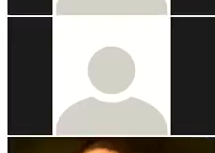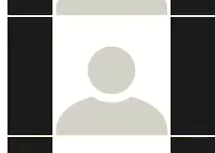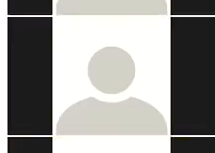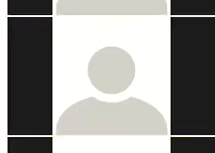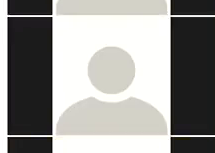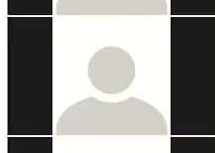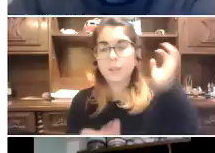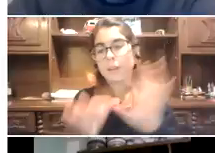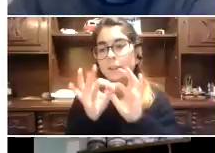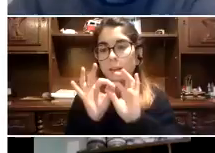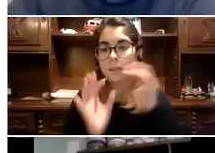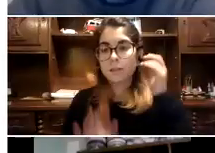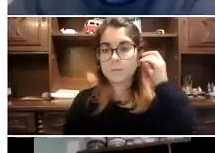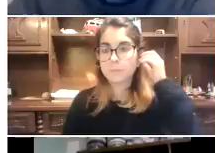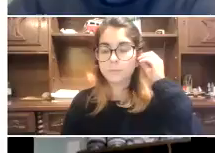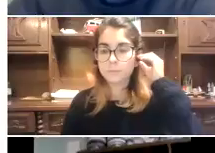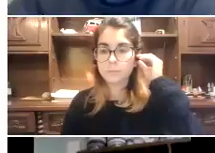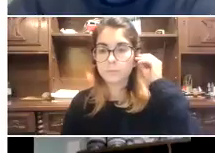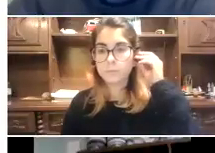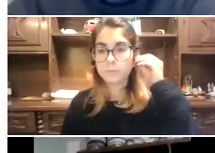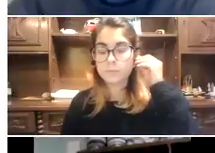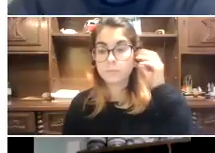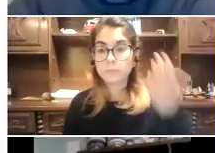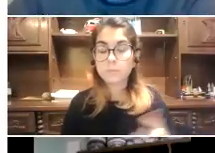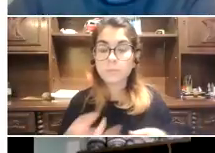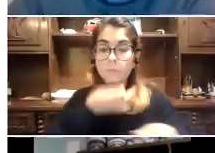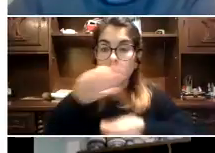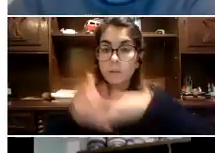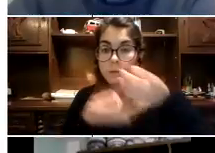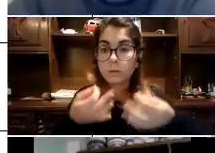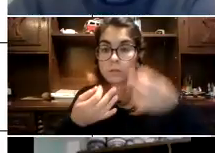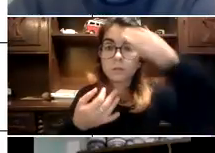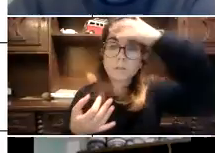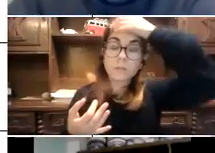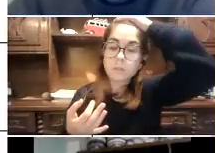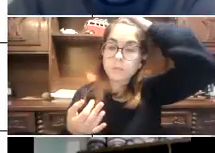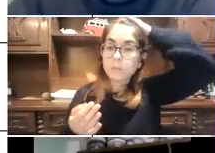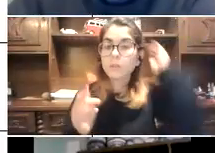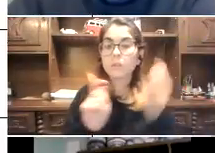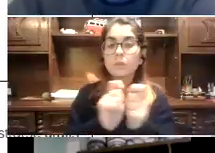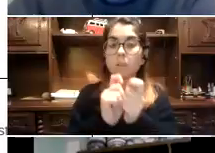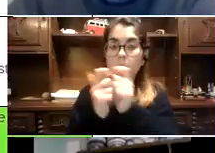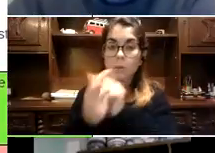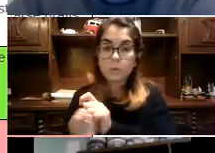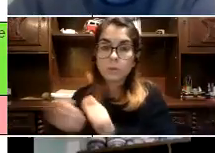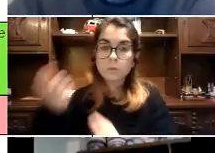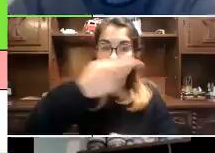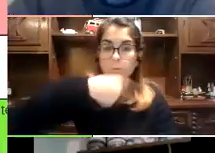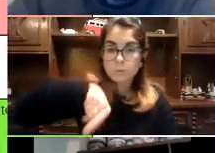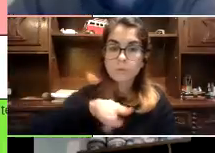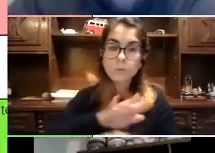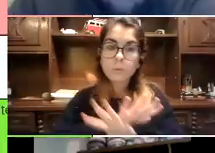gracias. Bueno, les cuento que considerando ese ajuste entonces, vamos a finalizar el curso